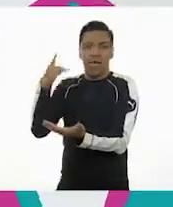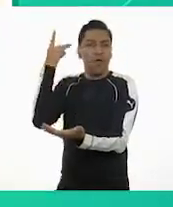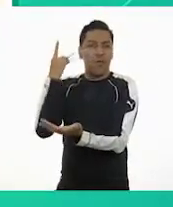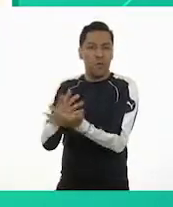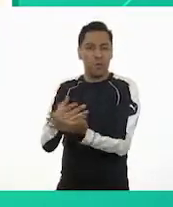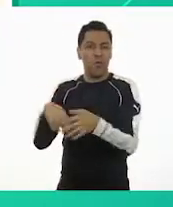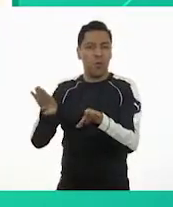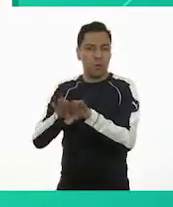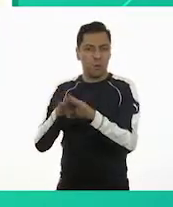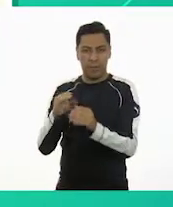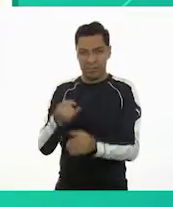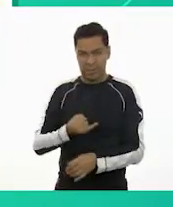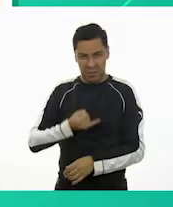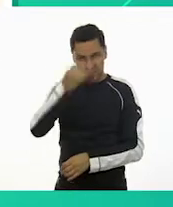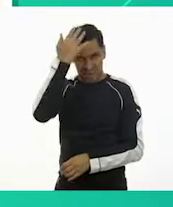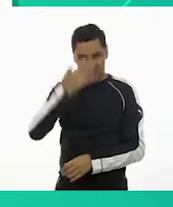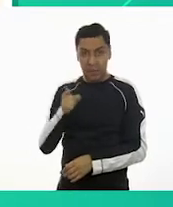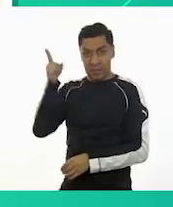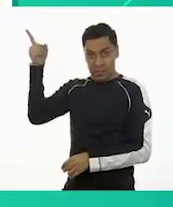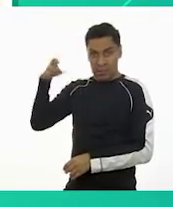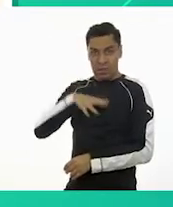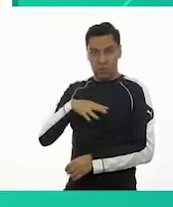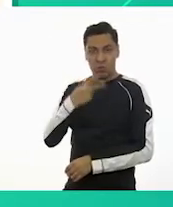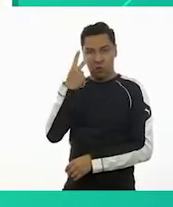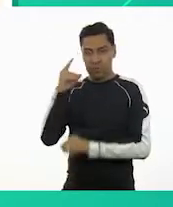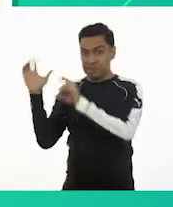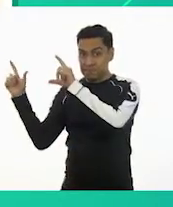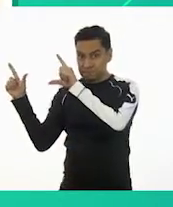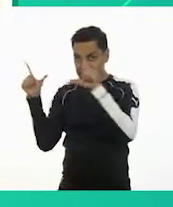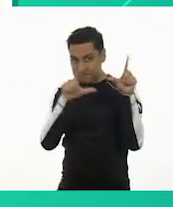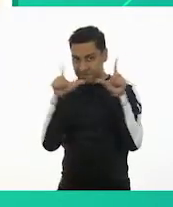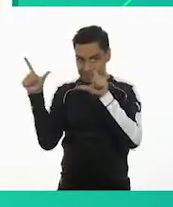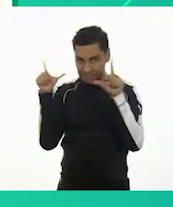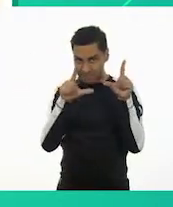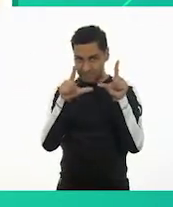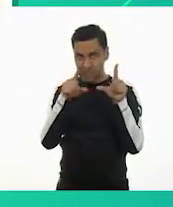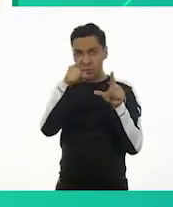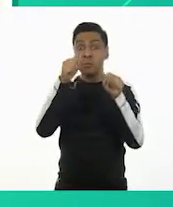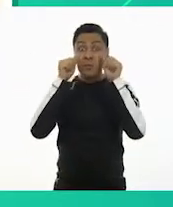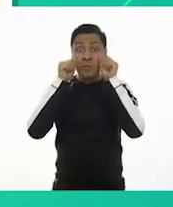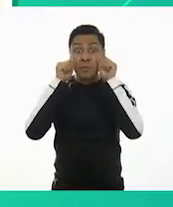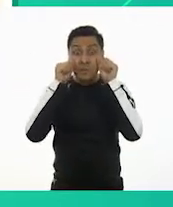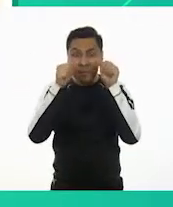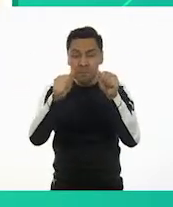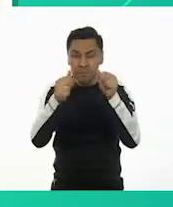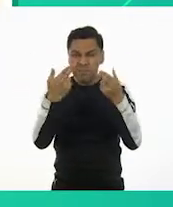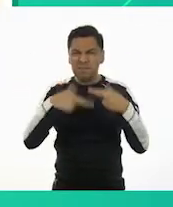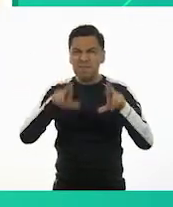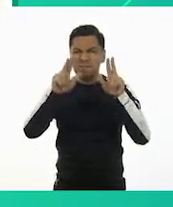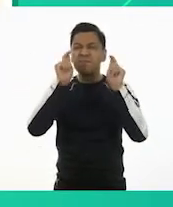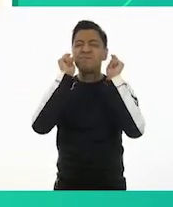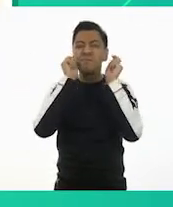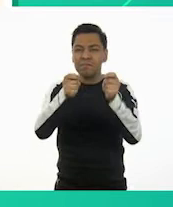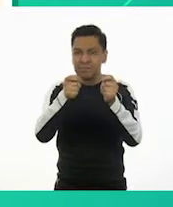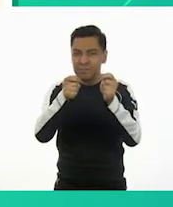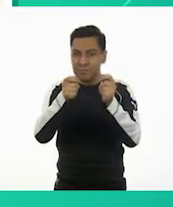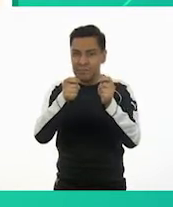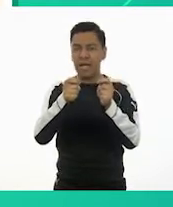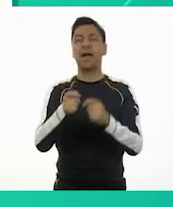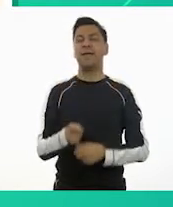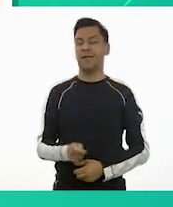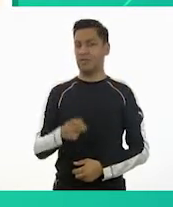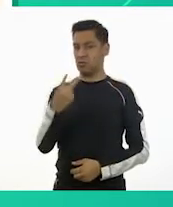tenemos dos gráficas. Pongan mucha atención para que quede claro qué representan. Y solo veremos